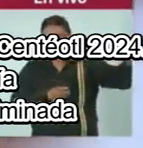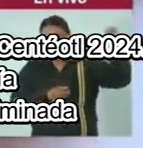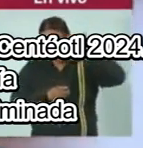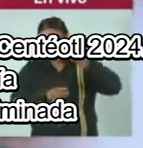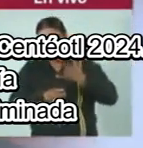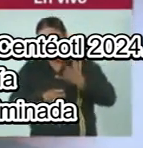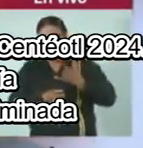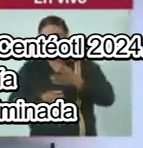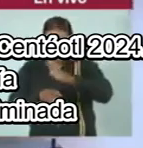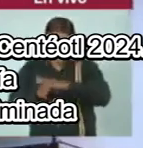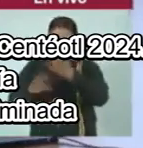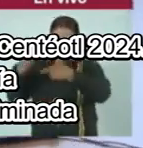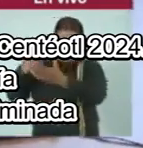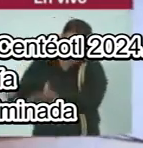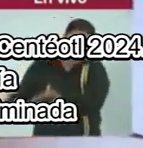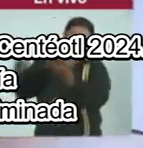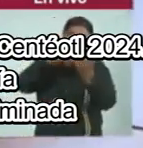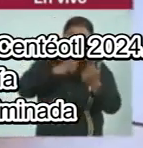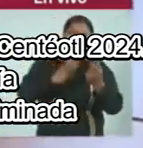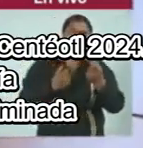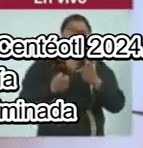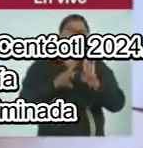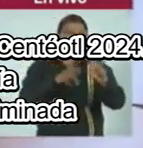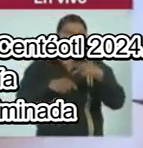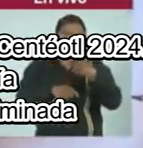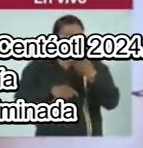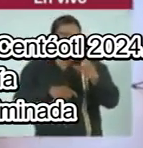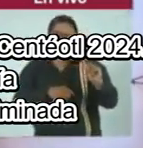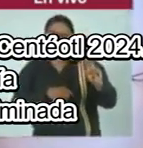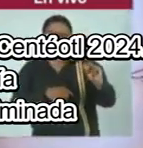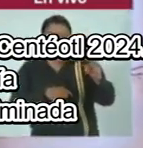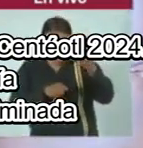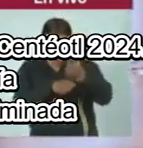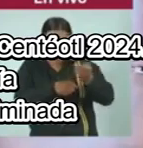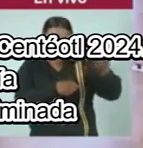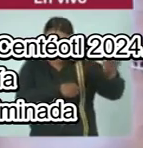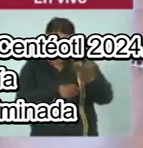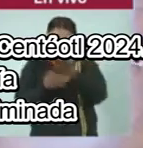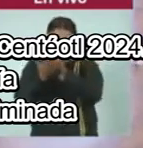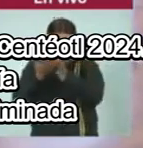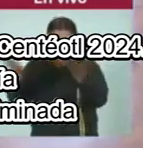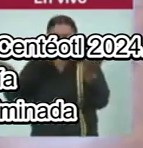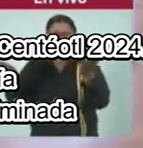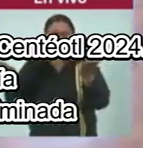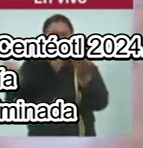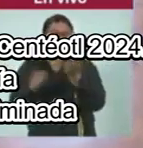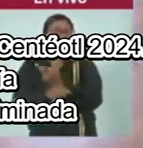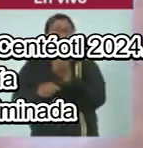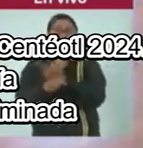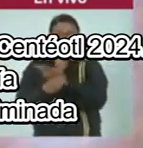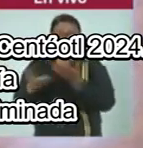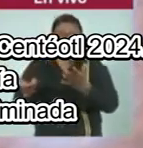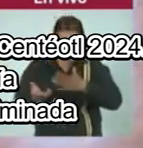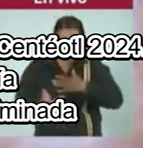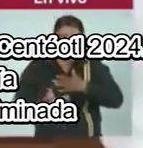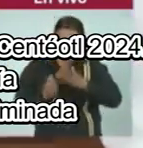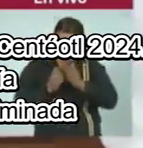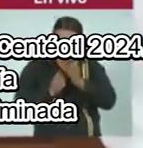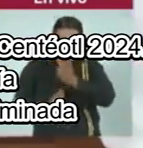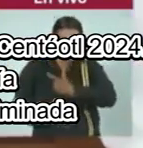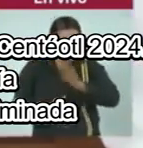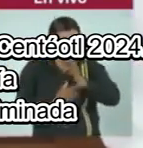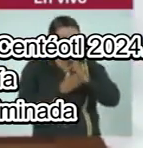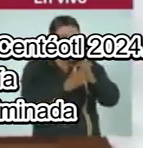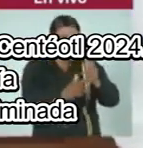aquí nosotros lo cobijamos muchos pueblos dije no ustedes pregunten este pregúntenme qué está pasando y yo les voy a a